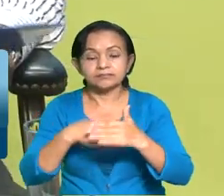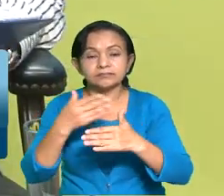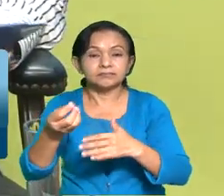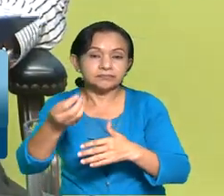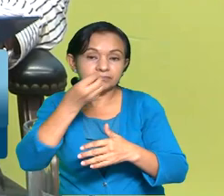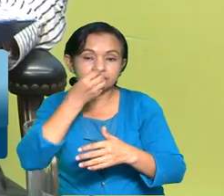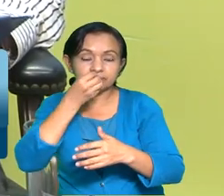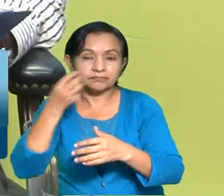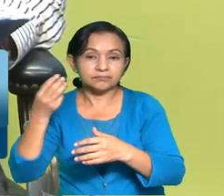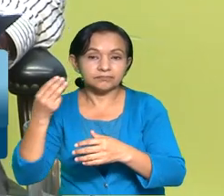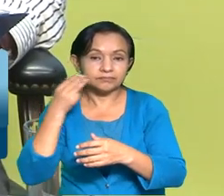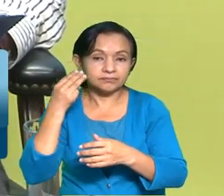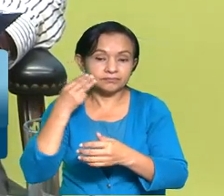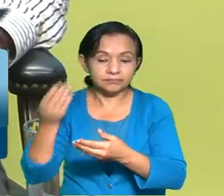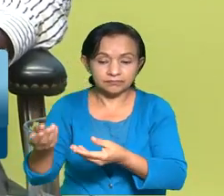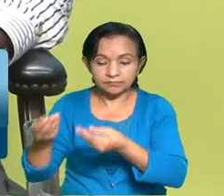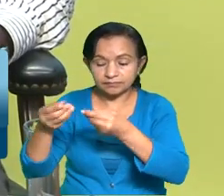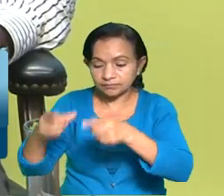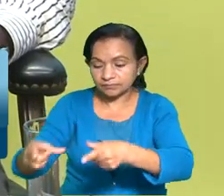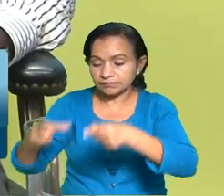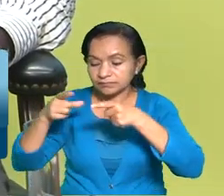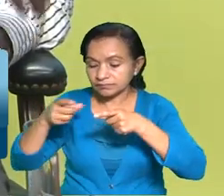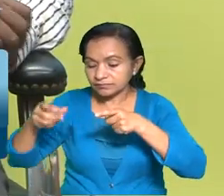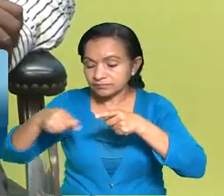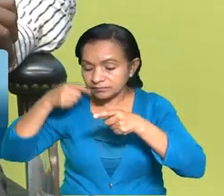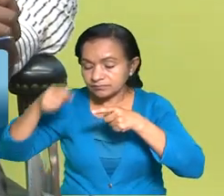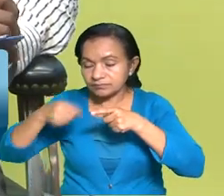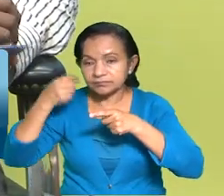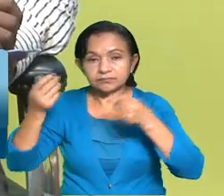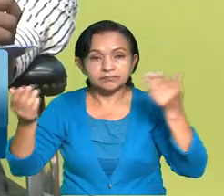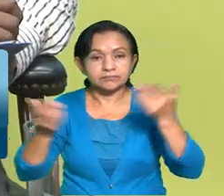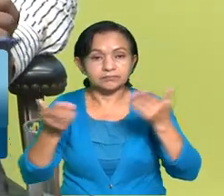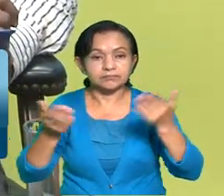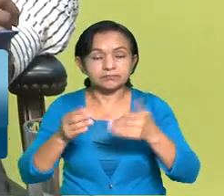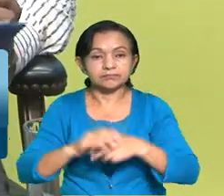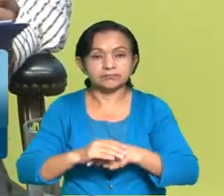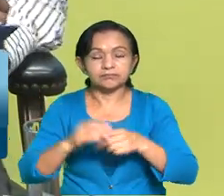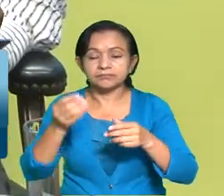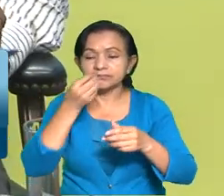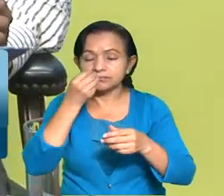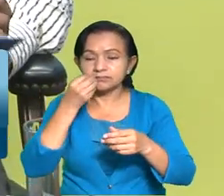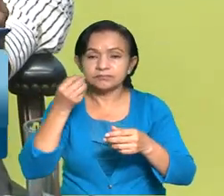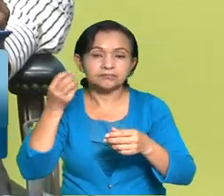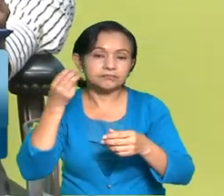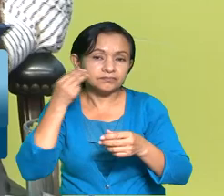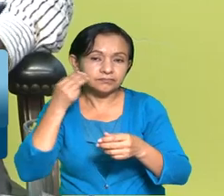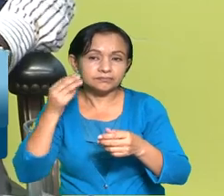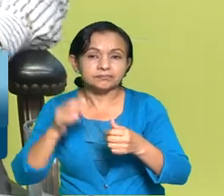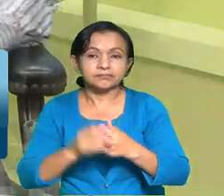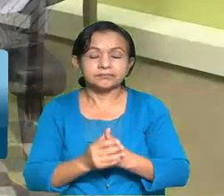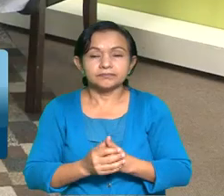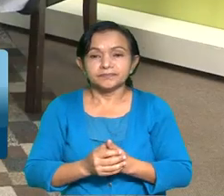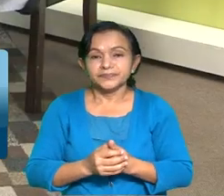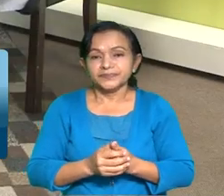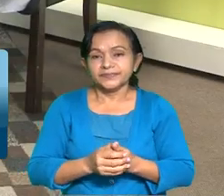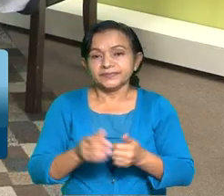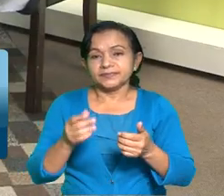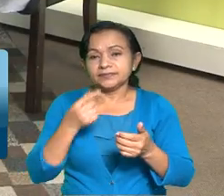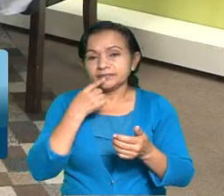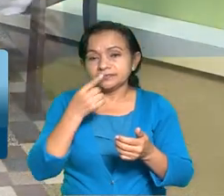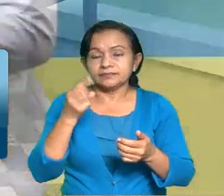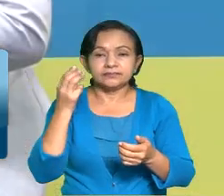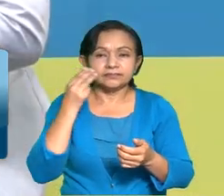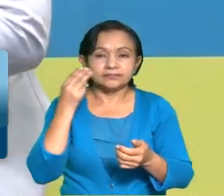complementar todos estos nutrientes que vayan al niño también, ¿cómo tiene que ser? qué debe comer, qué no debe comer. Entonces la madre se dice que